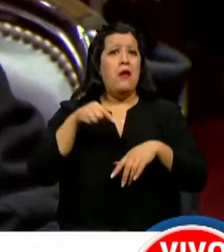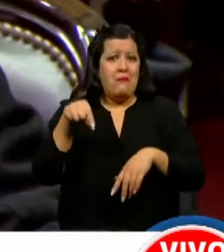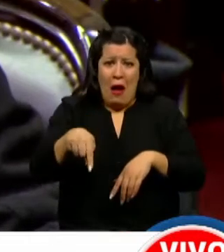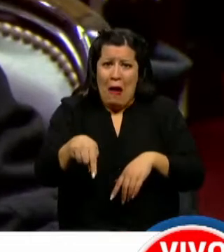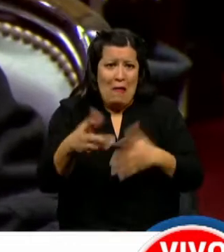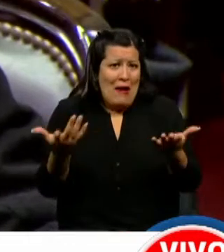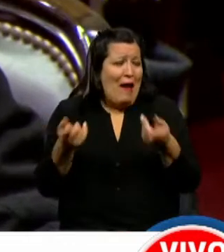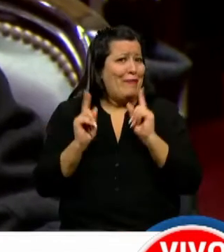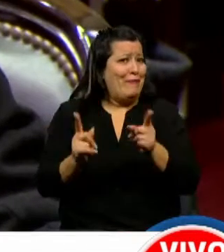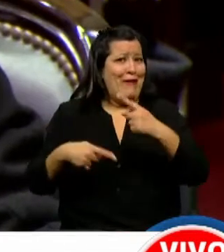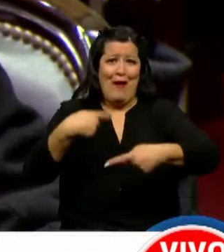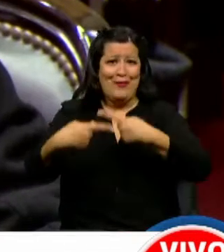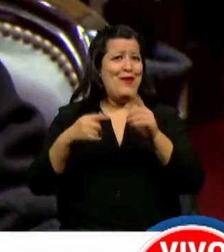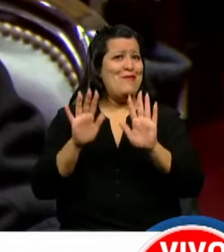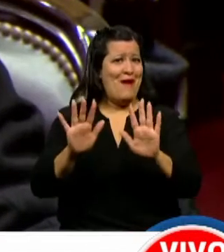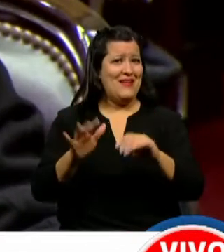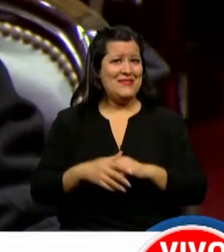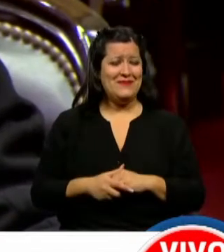vigencia, presidente,